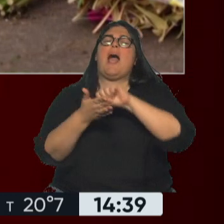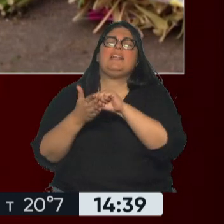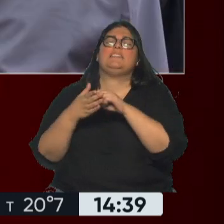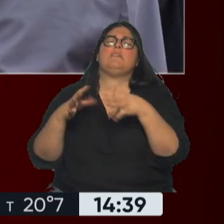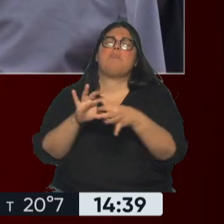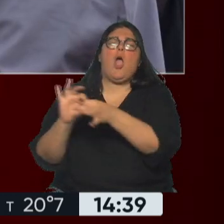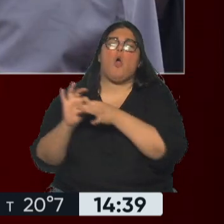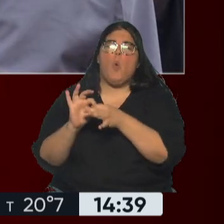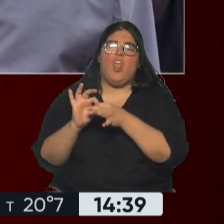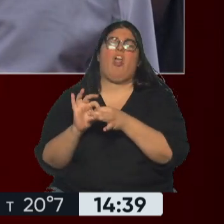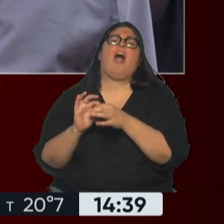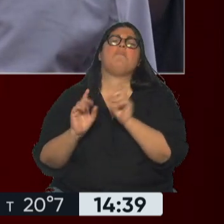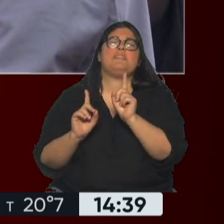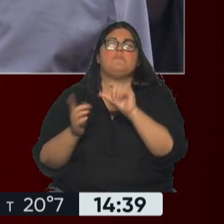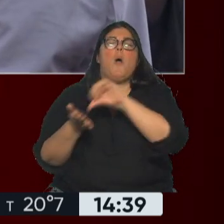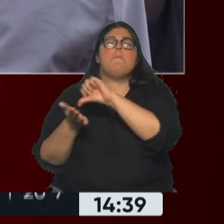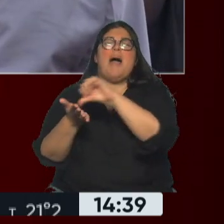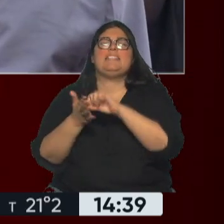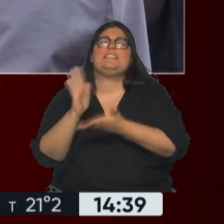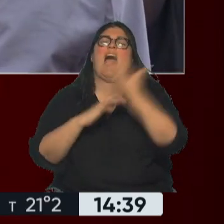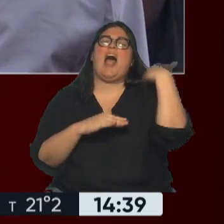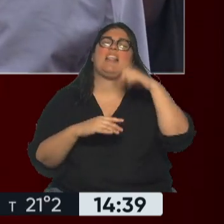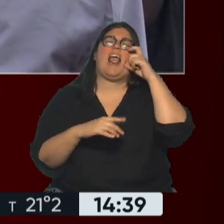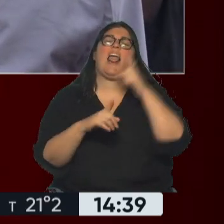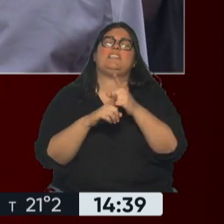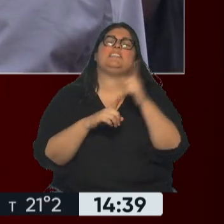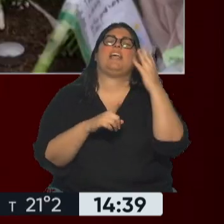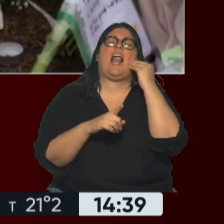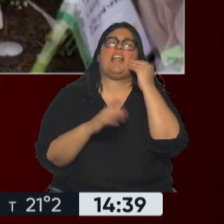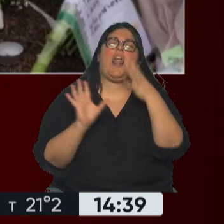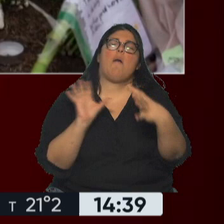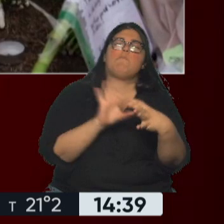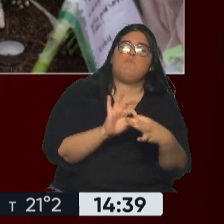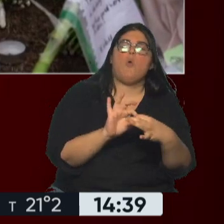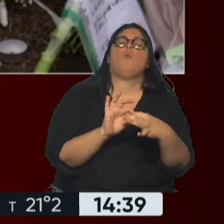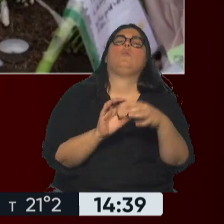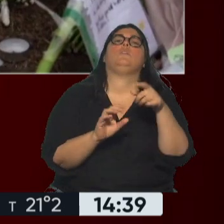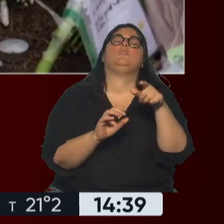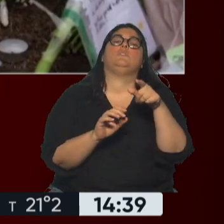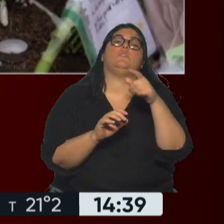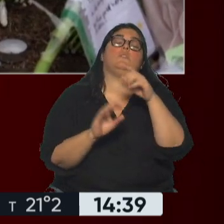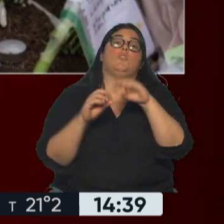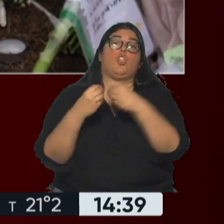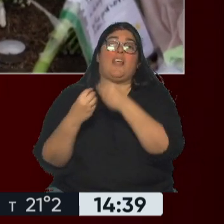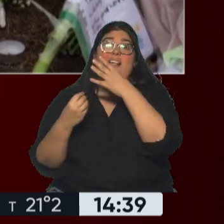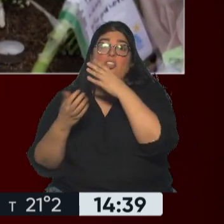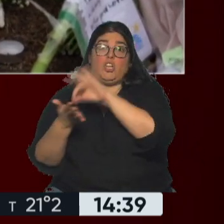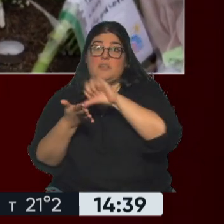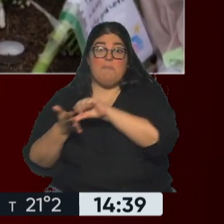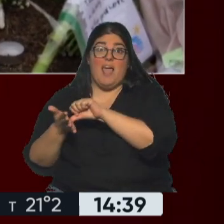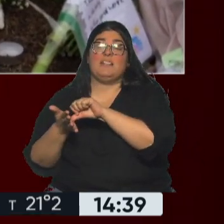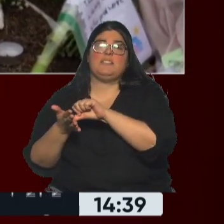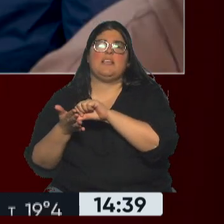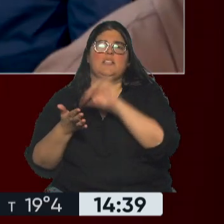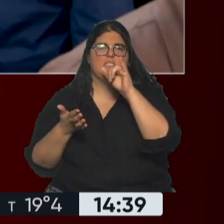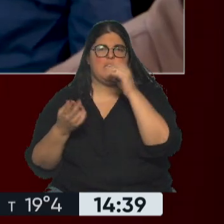aquellas naciones que fueron colonia británica, que son más de 50, pero 14 de ellos, 14 países que reconocen